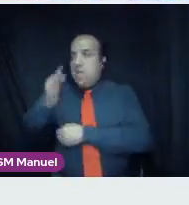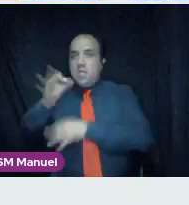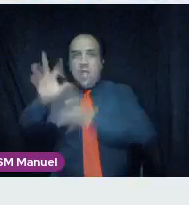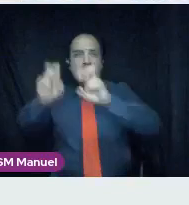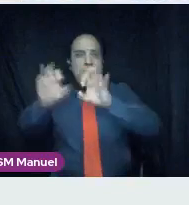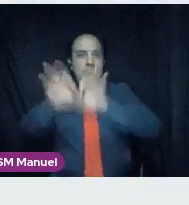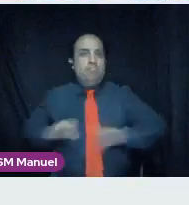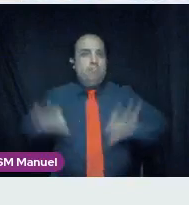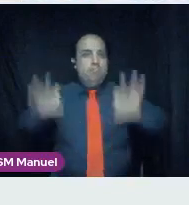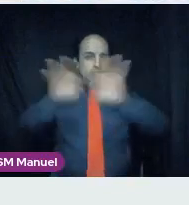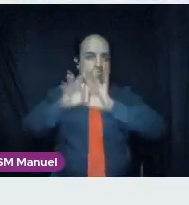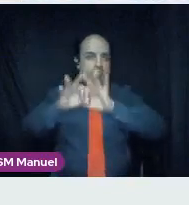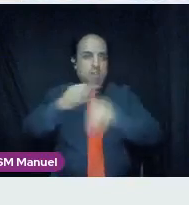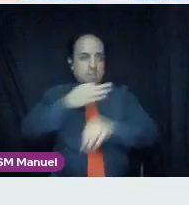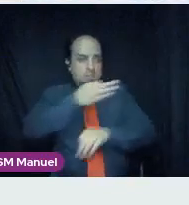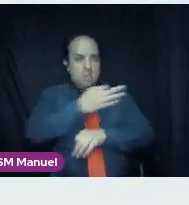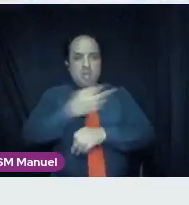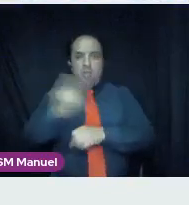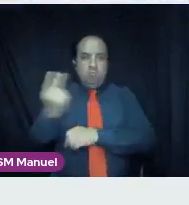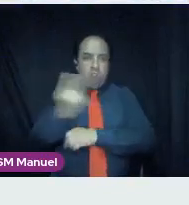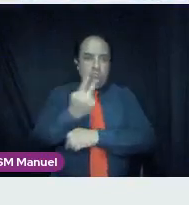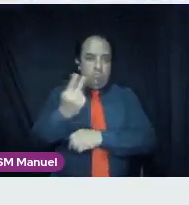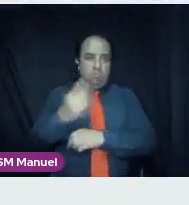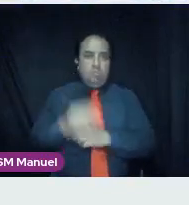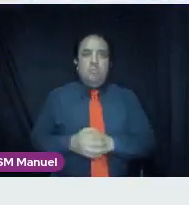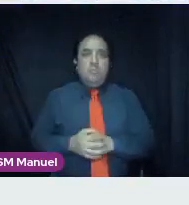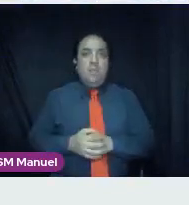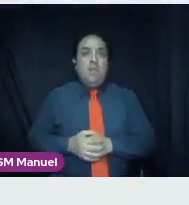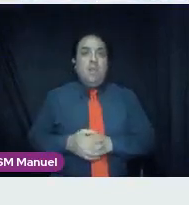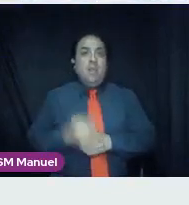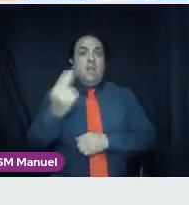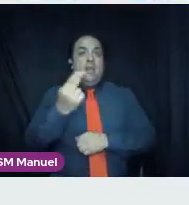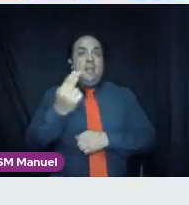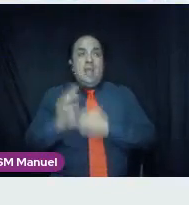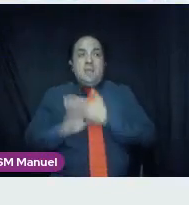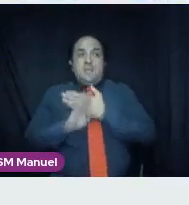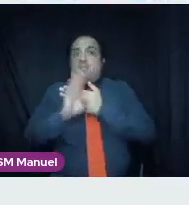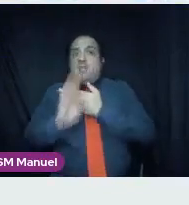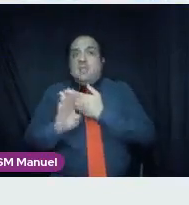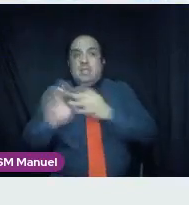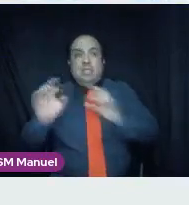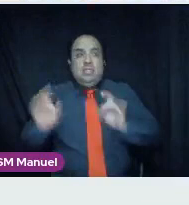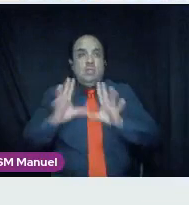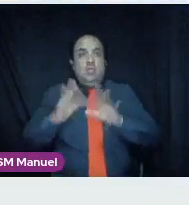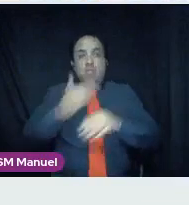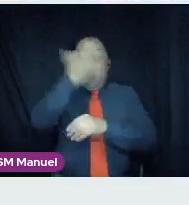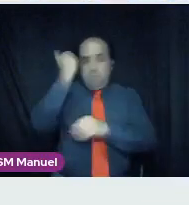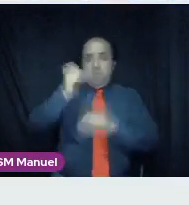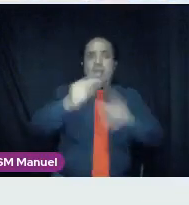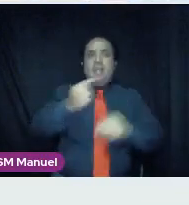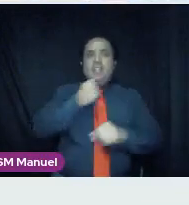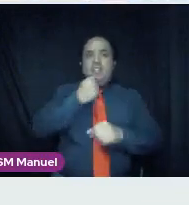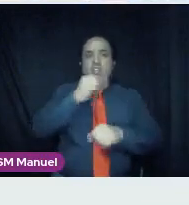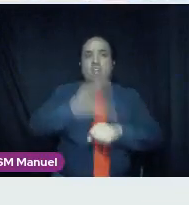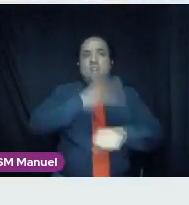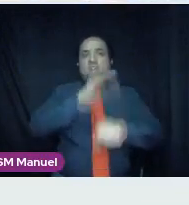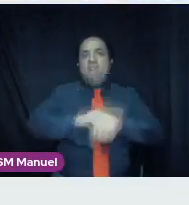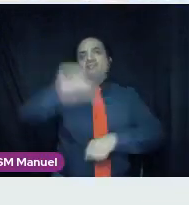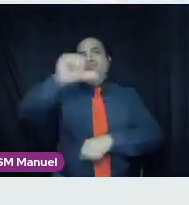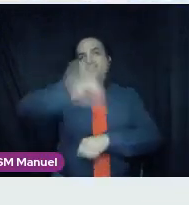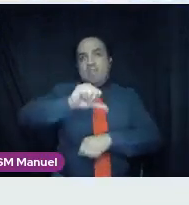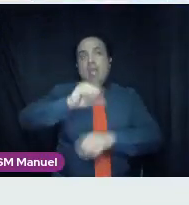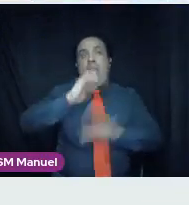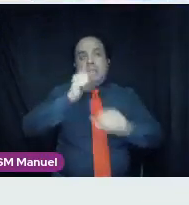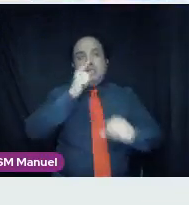bien decían hace rato, ¿no? O sea, es una forma de prevenir y no nos enteramos hasta que el niño ya reprobó el año, ¿no?